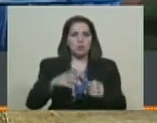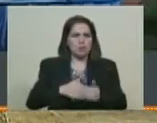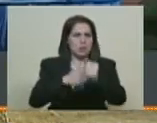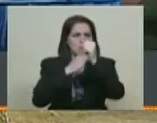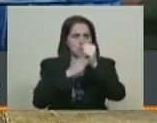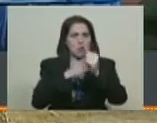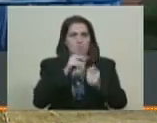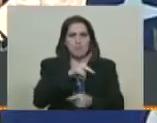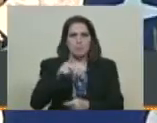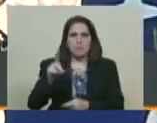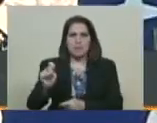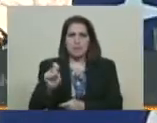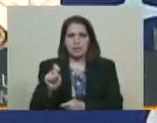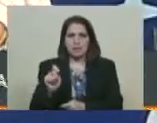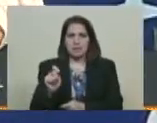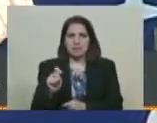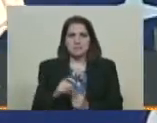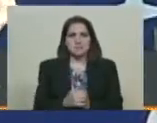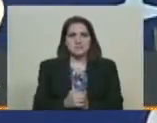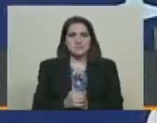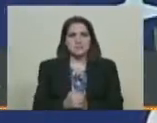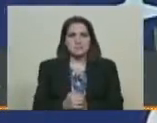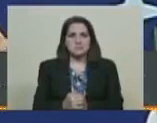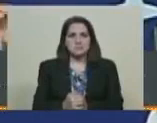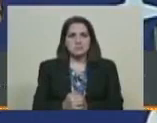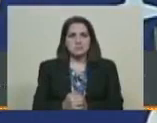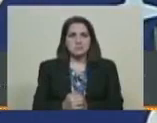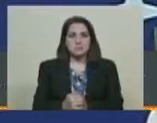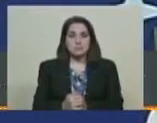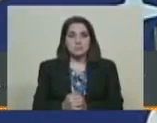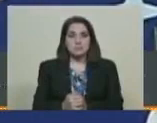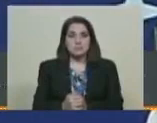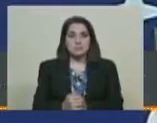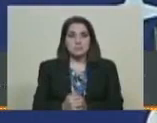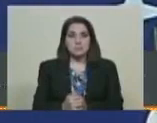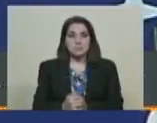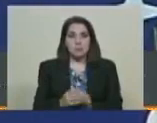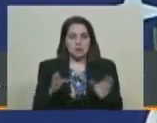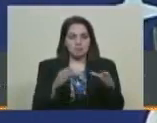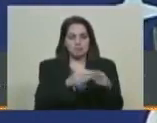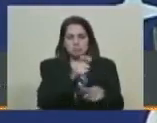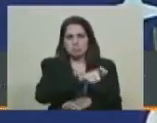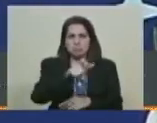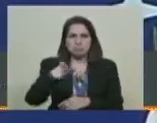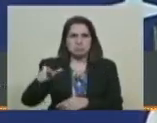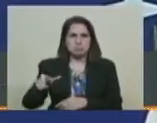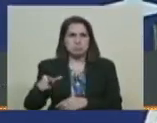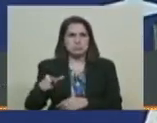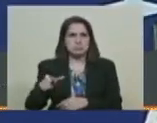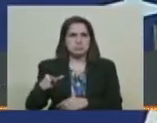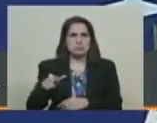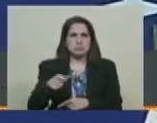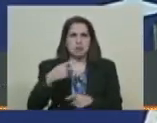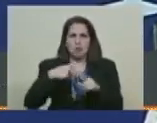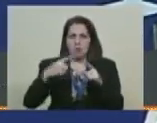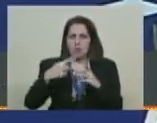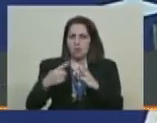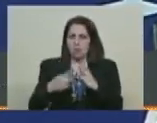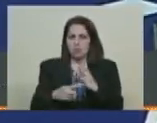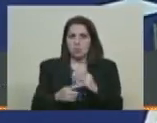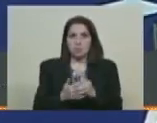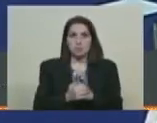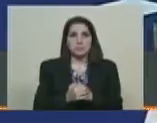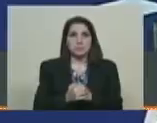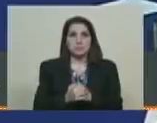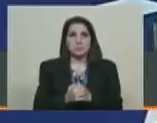Lo estuve conversando con nuestros compañeros, Rafael Uzcategui, con Ilenia Medina, con los compañeros que